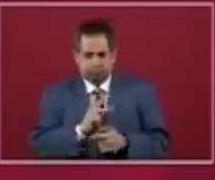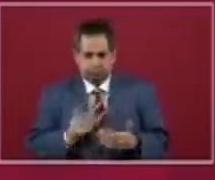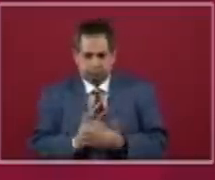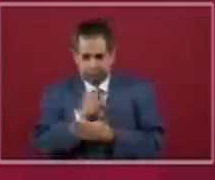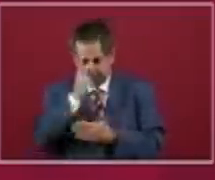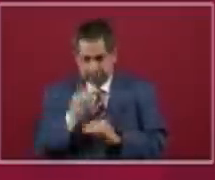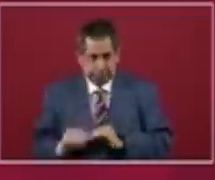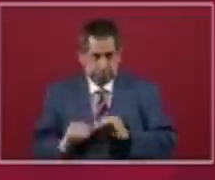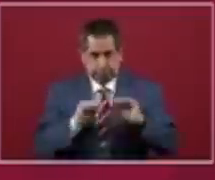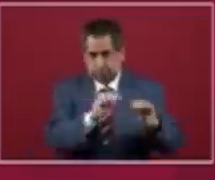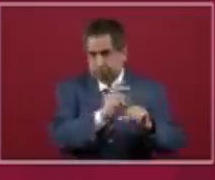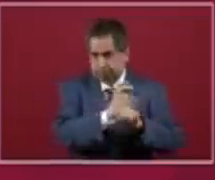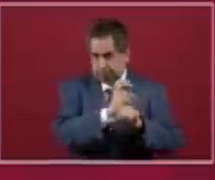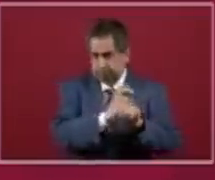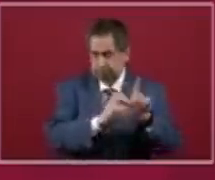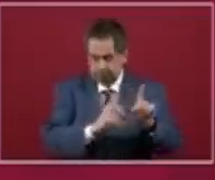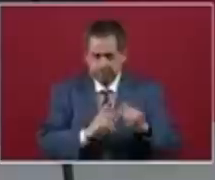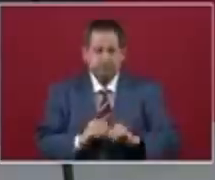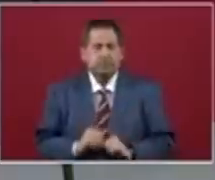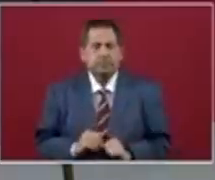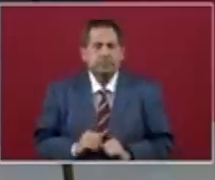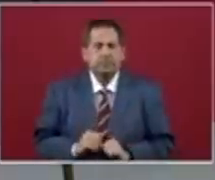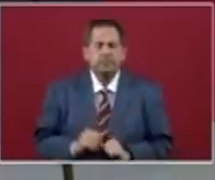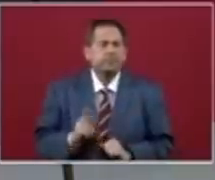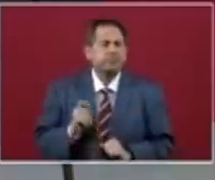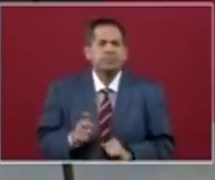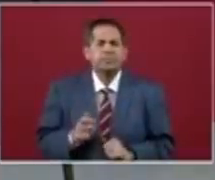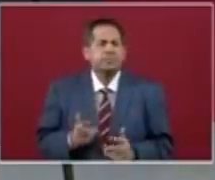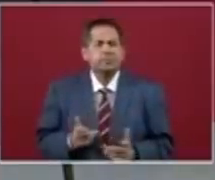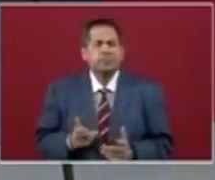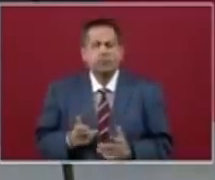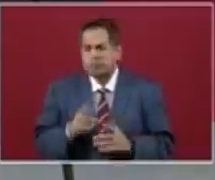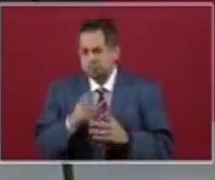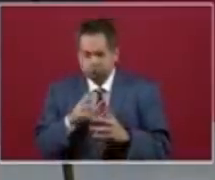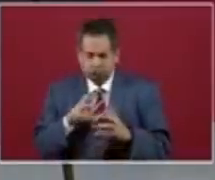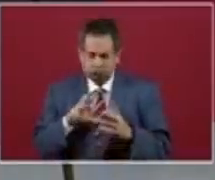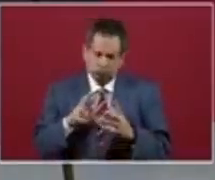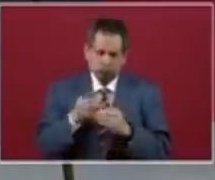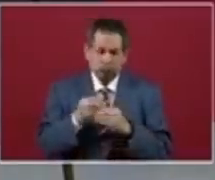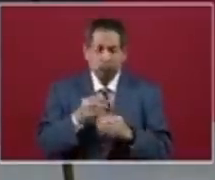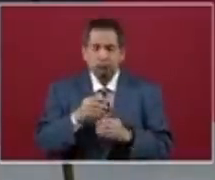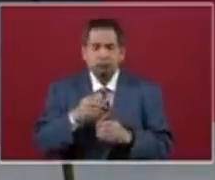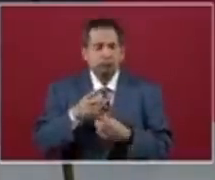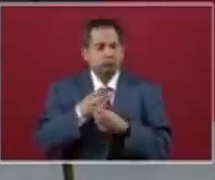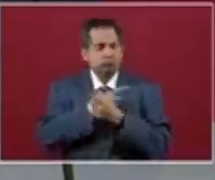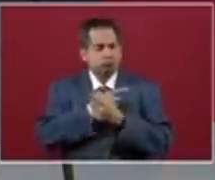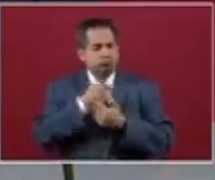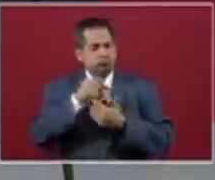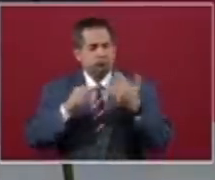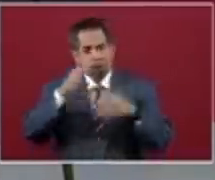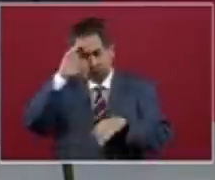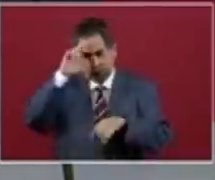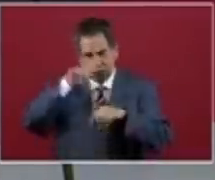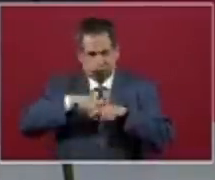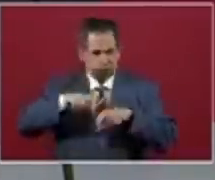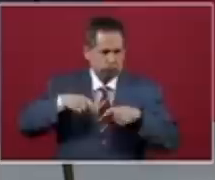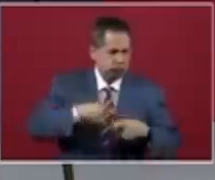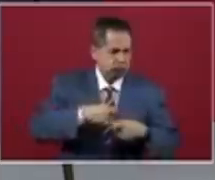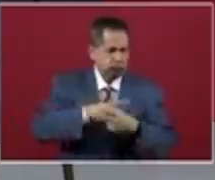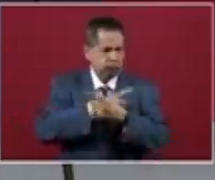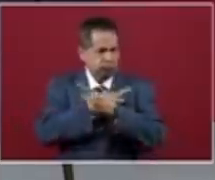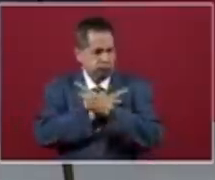Unidos, es el reforzar los valores culturales, morales,